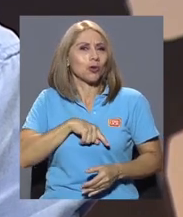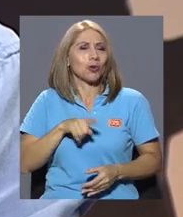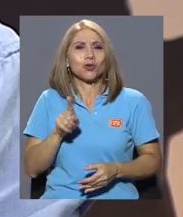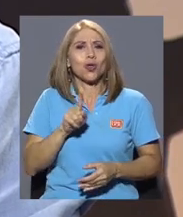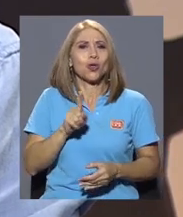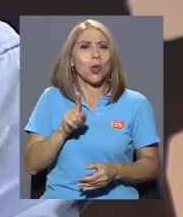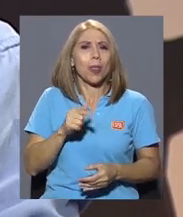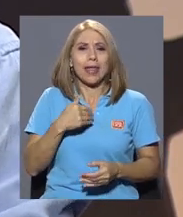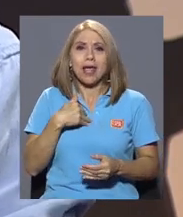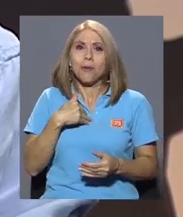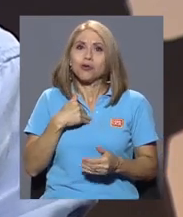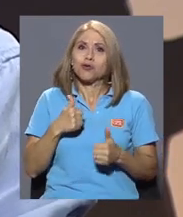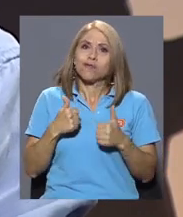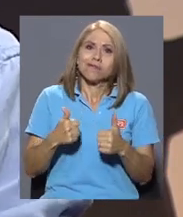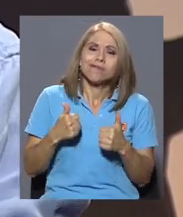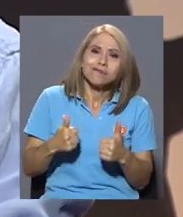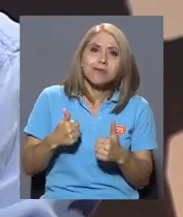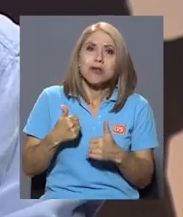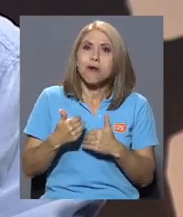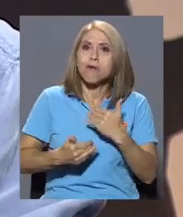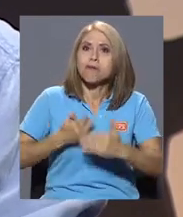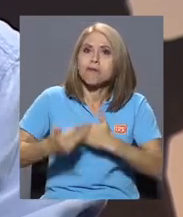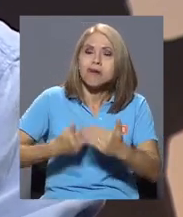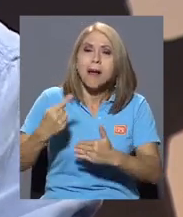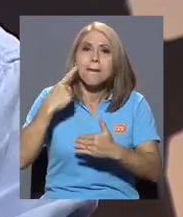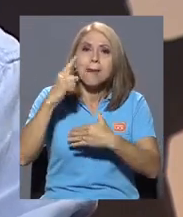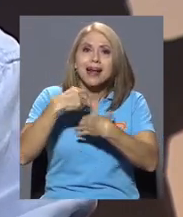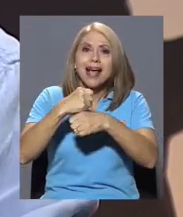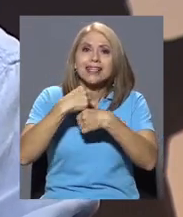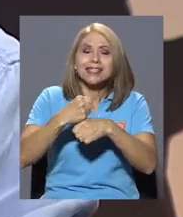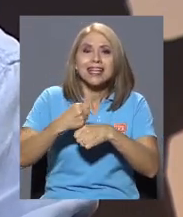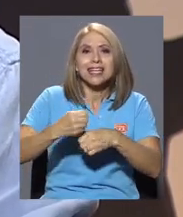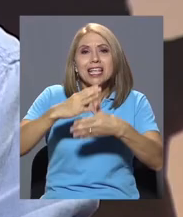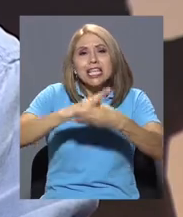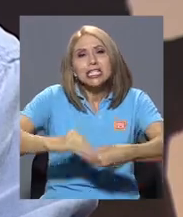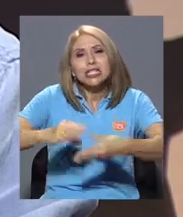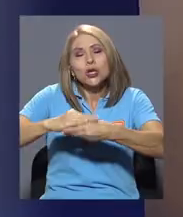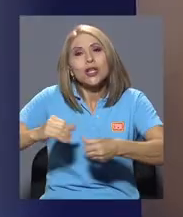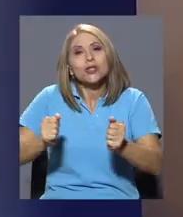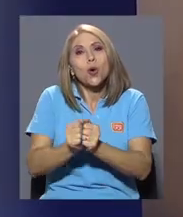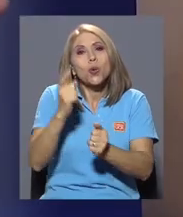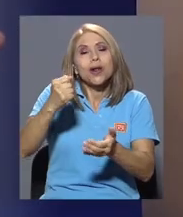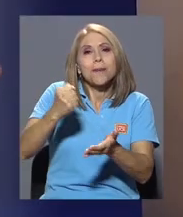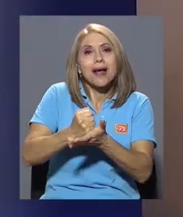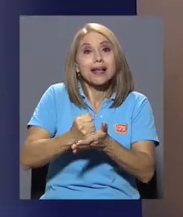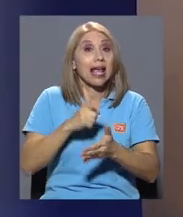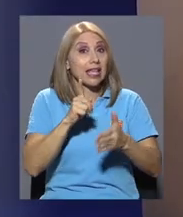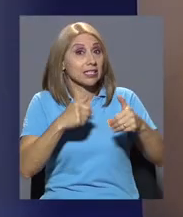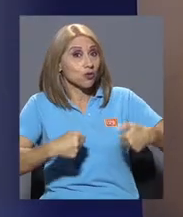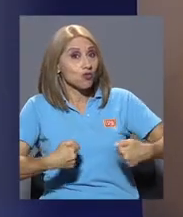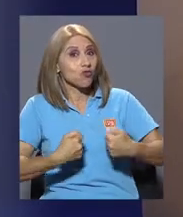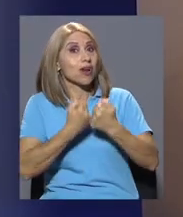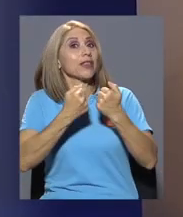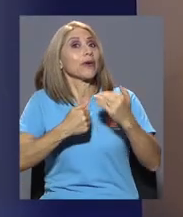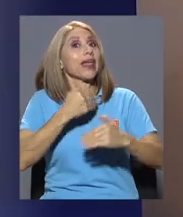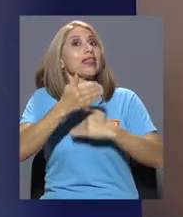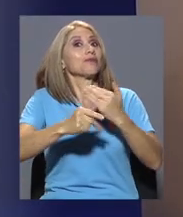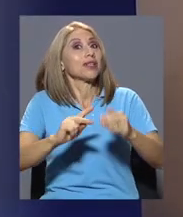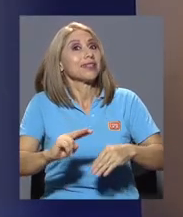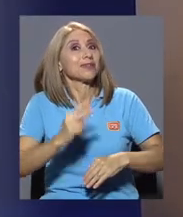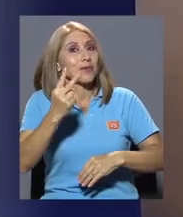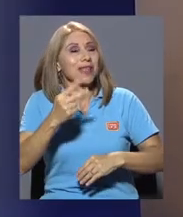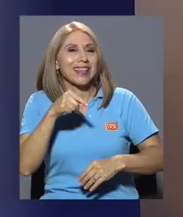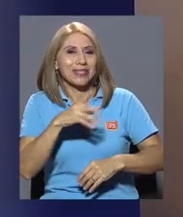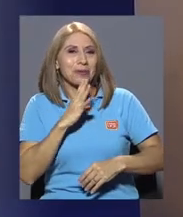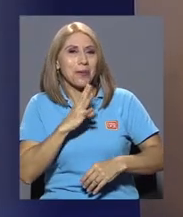poder generar historias con una marca que estuviera involucrada en ese momento y me imagino que ese fue un reto que sobrevino a la segunda y de